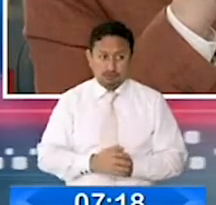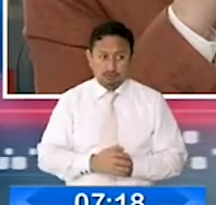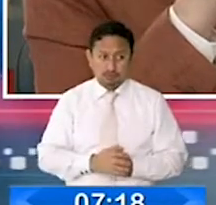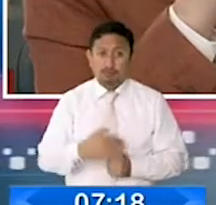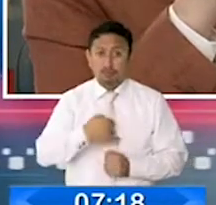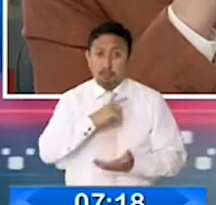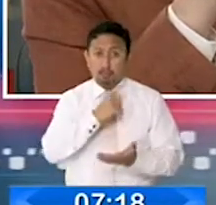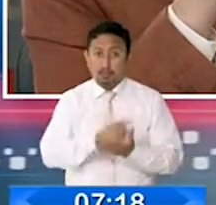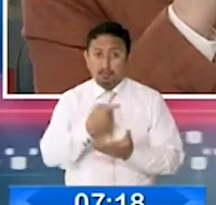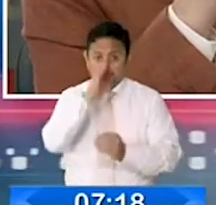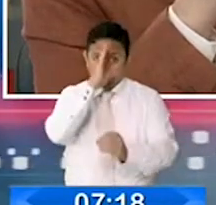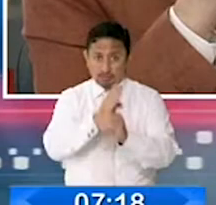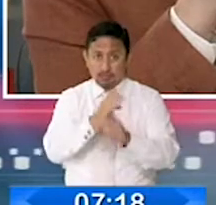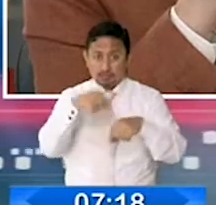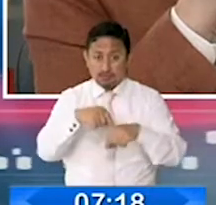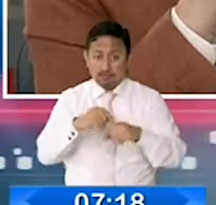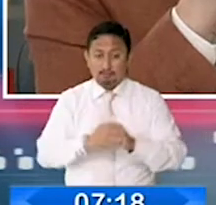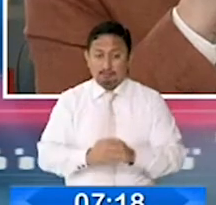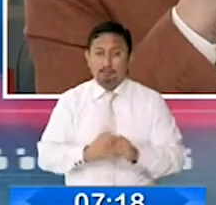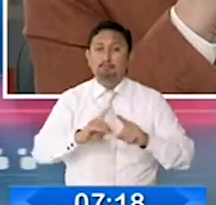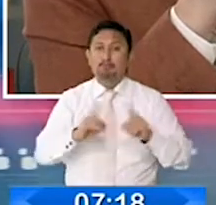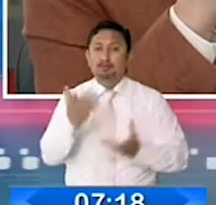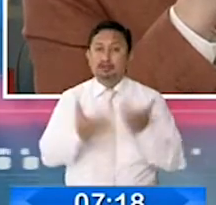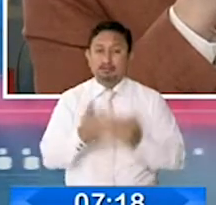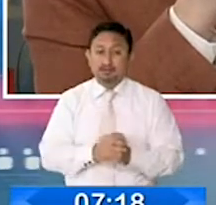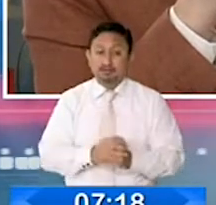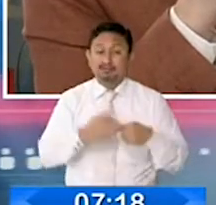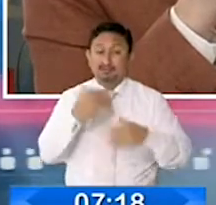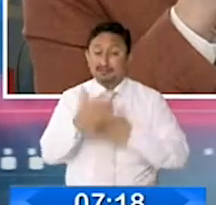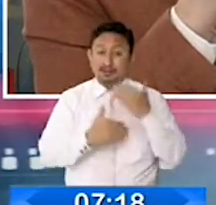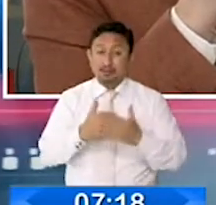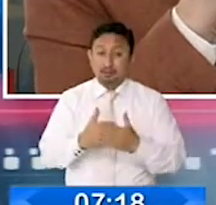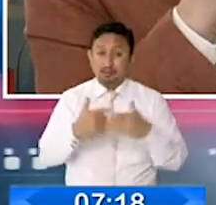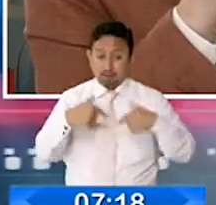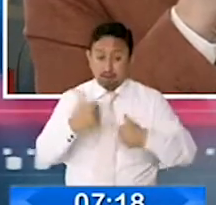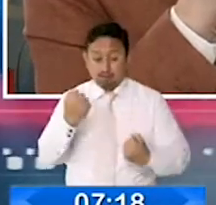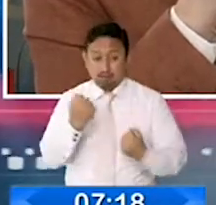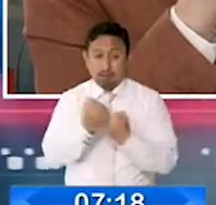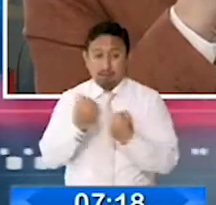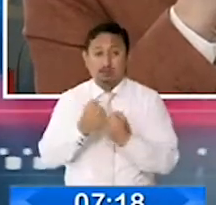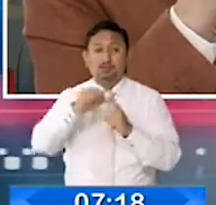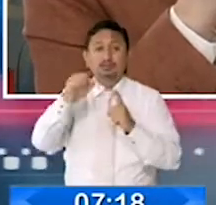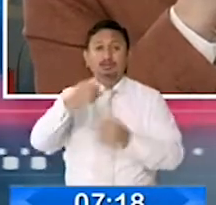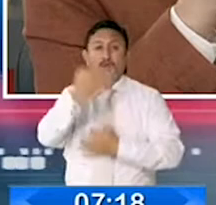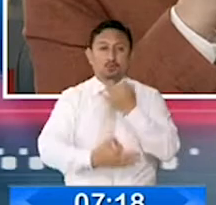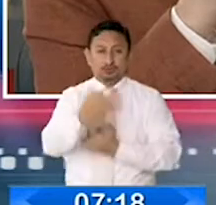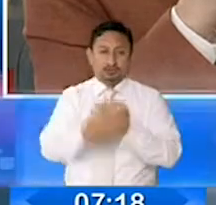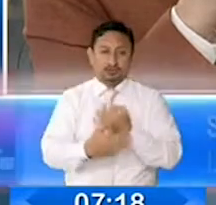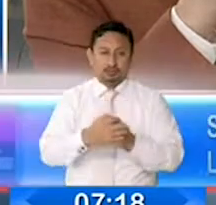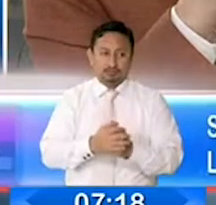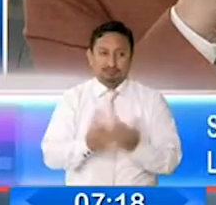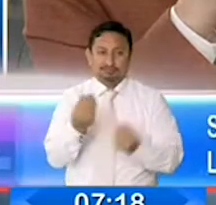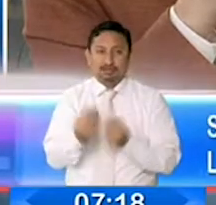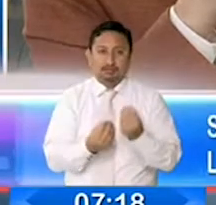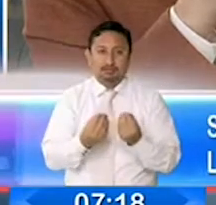absoluta realidad y objetividad, porque de lo contrario no va a ser posible fortalecer un sistema de justicia y con ello